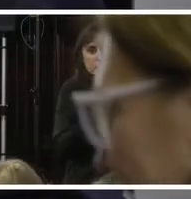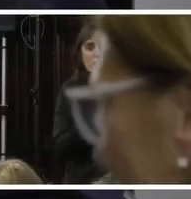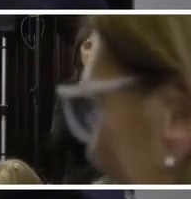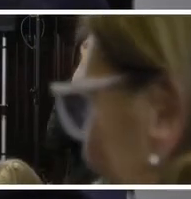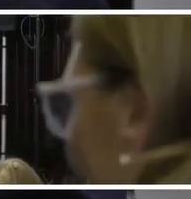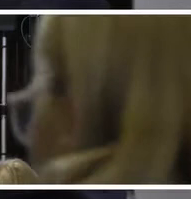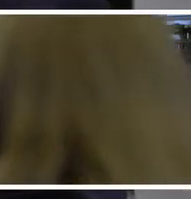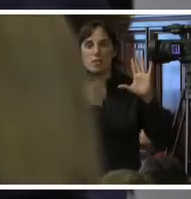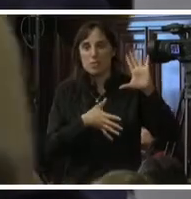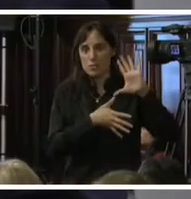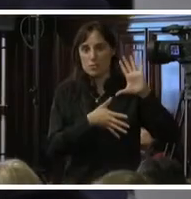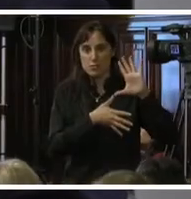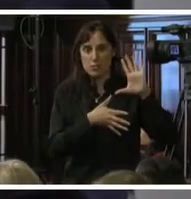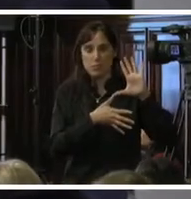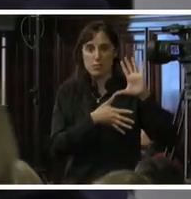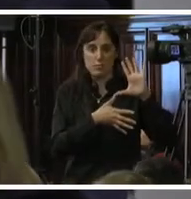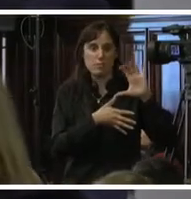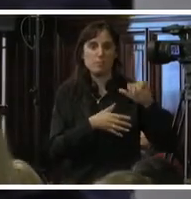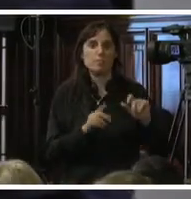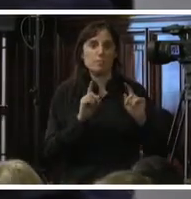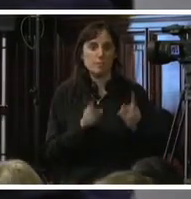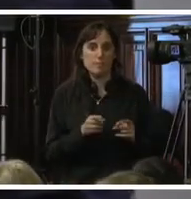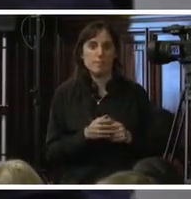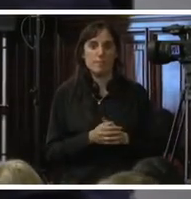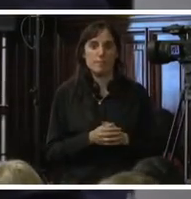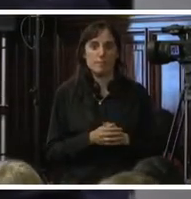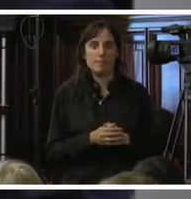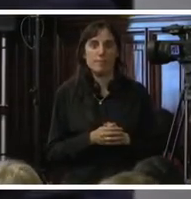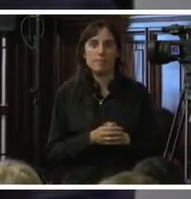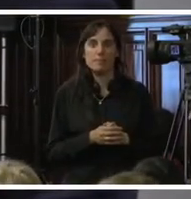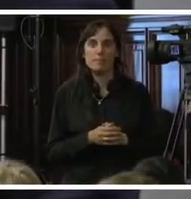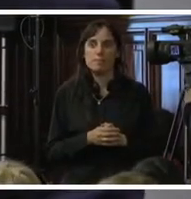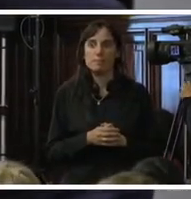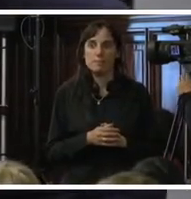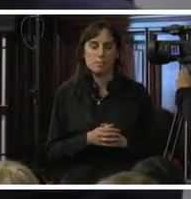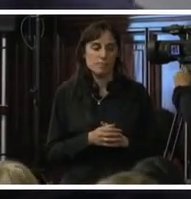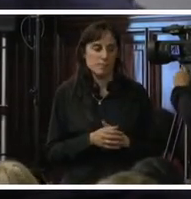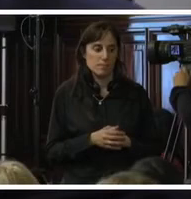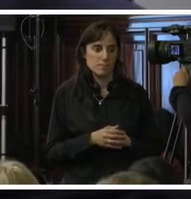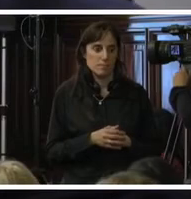Sudamérica para, que era lo que les decía, para el año entrante. Sí. Es con base en opinión.